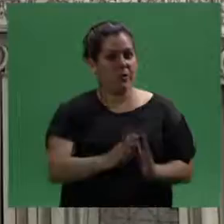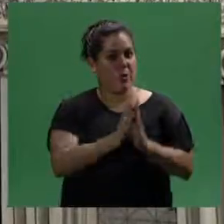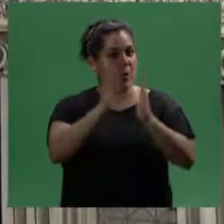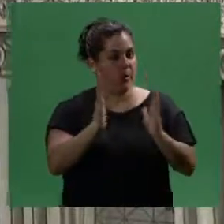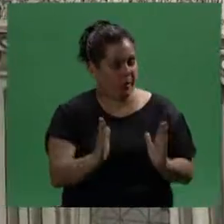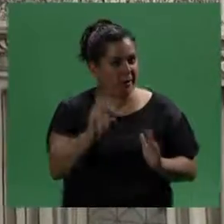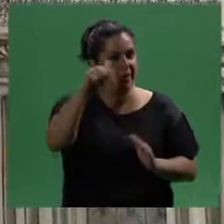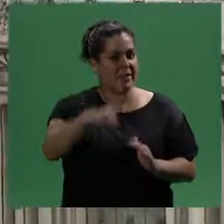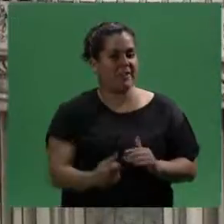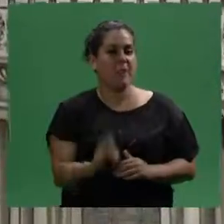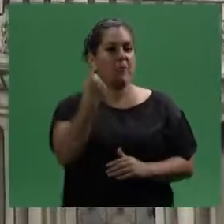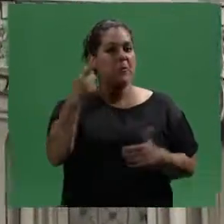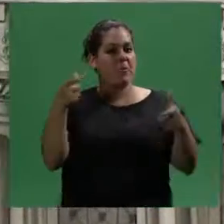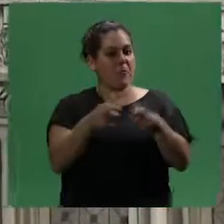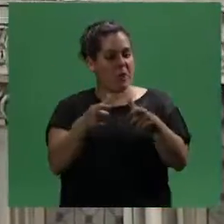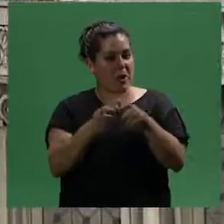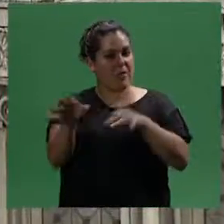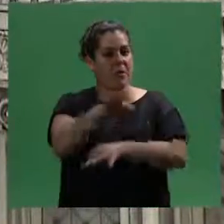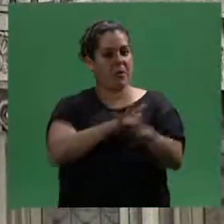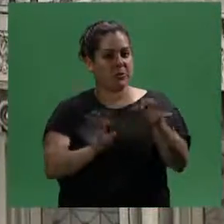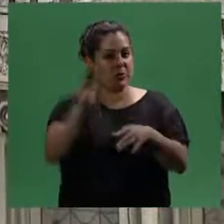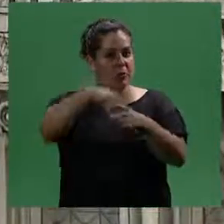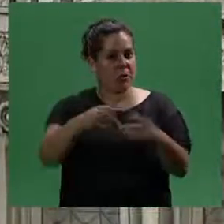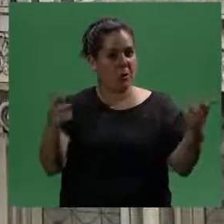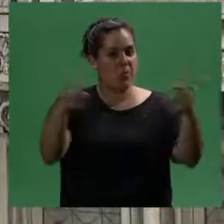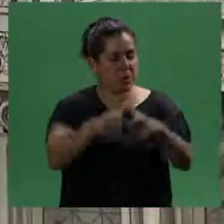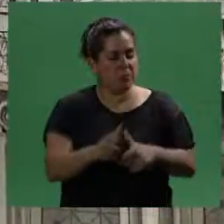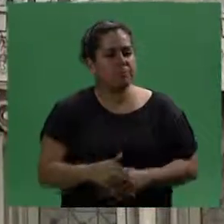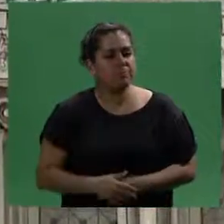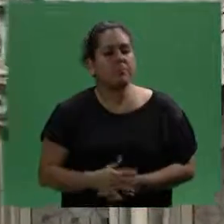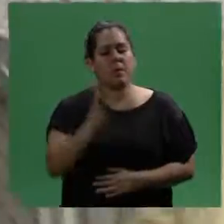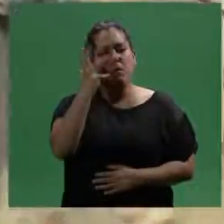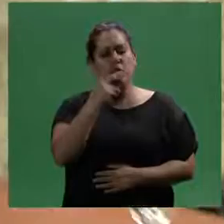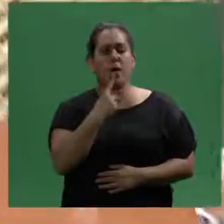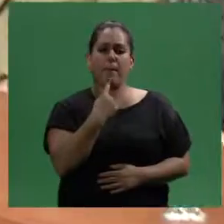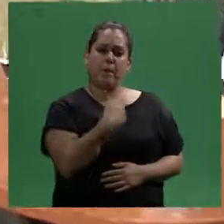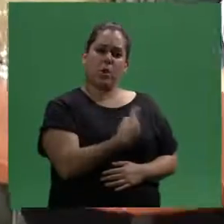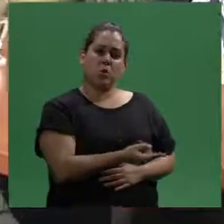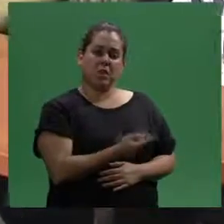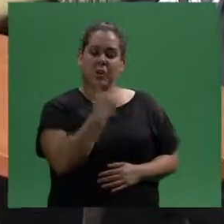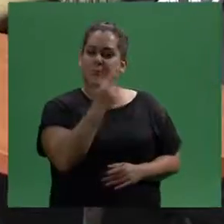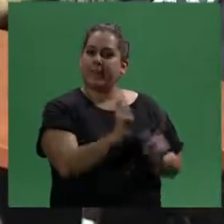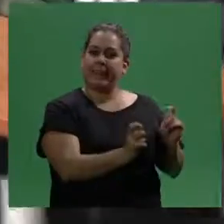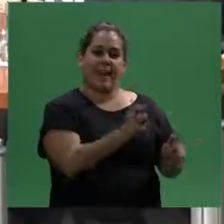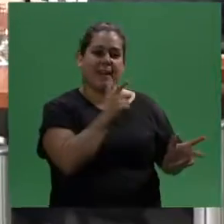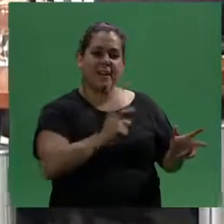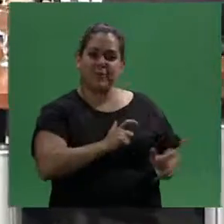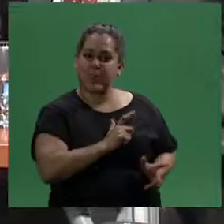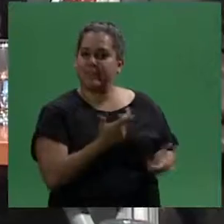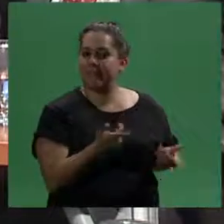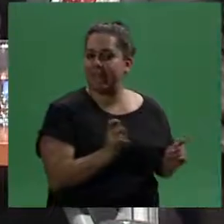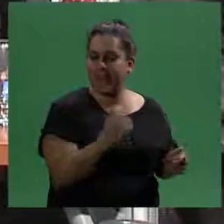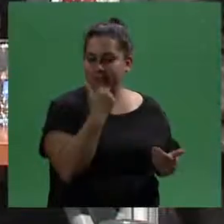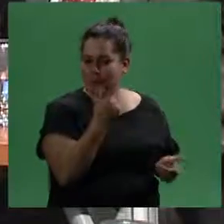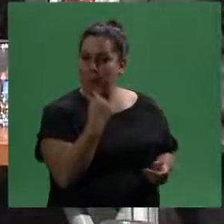Tercer y último bloque de este primer programa Proyecto en Comisión. Me gustaría preguntarles a, no sé, el que quiera